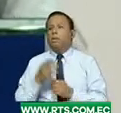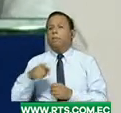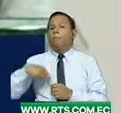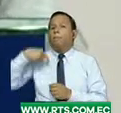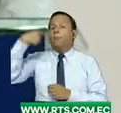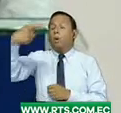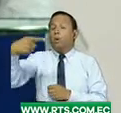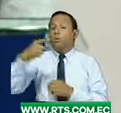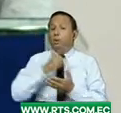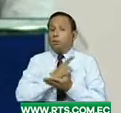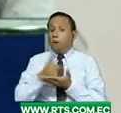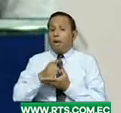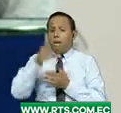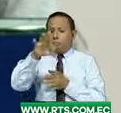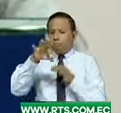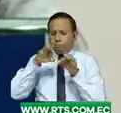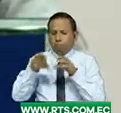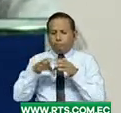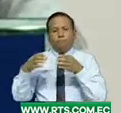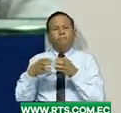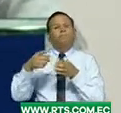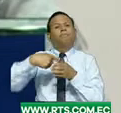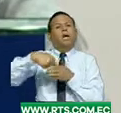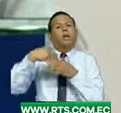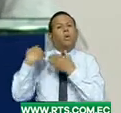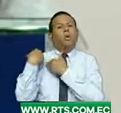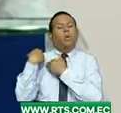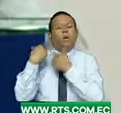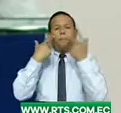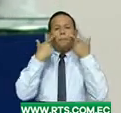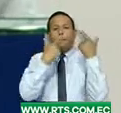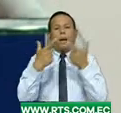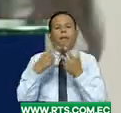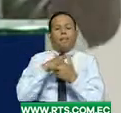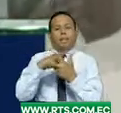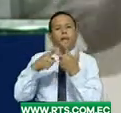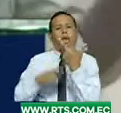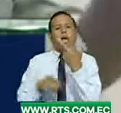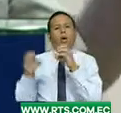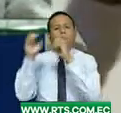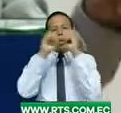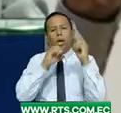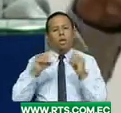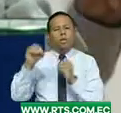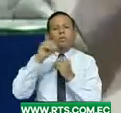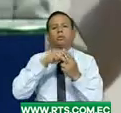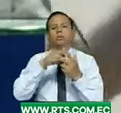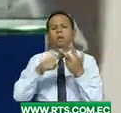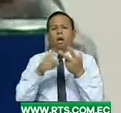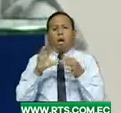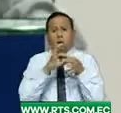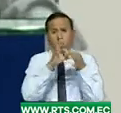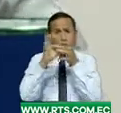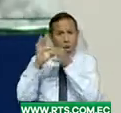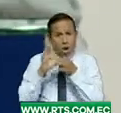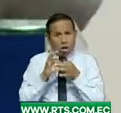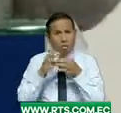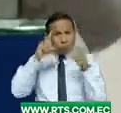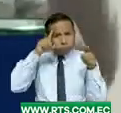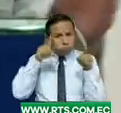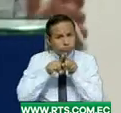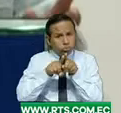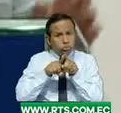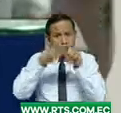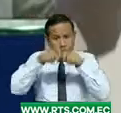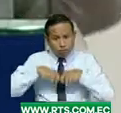seguimiento, donde vamos a estar las tres organizaciones para que este acuerdo que está en firmas no quede en papeles,